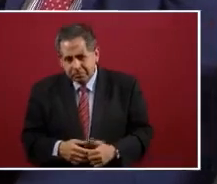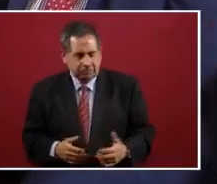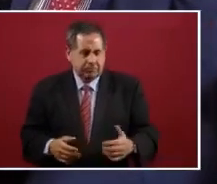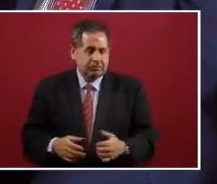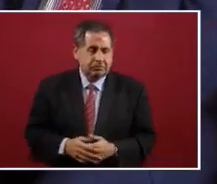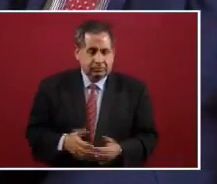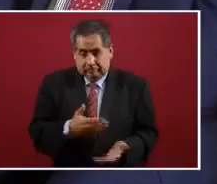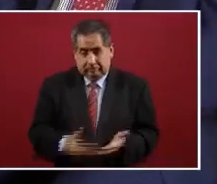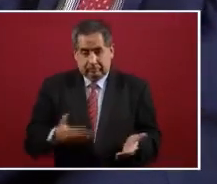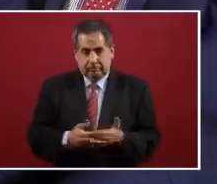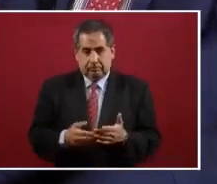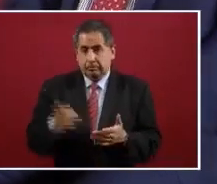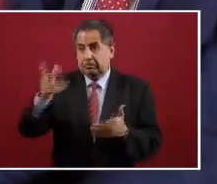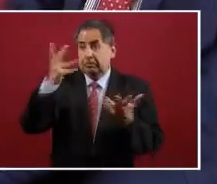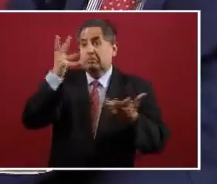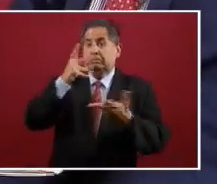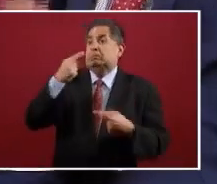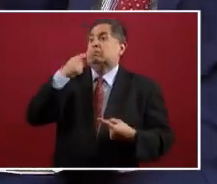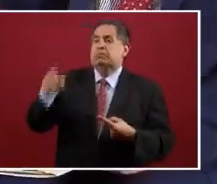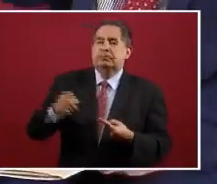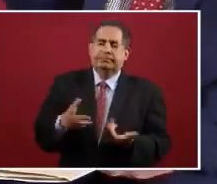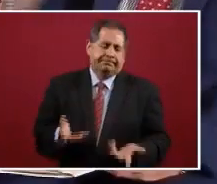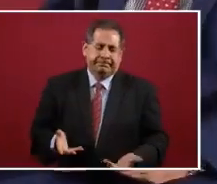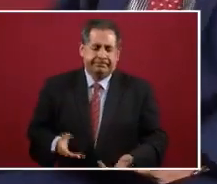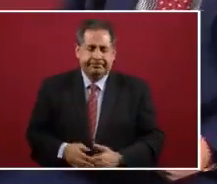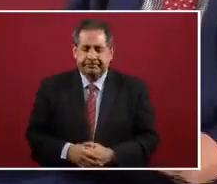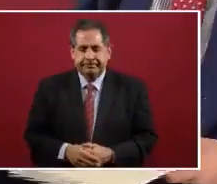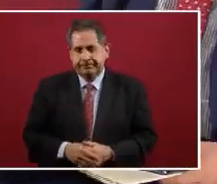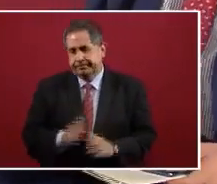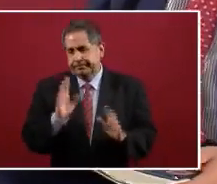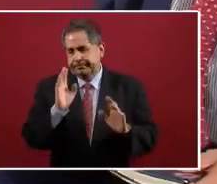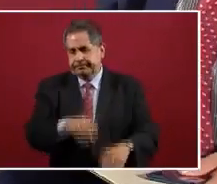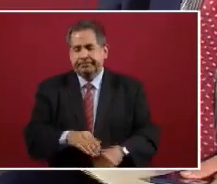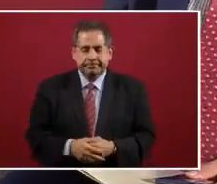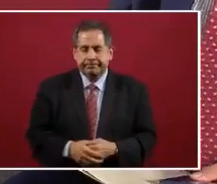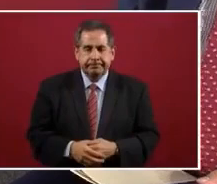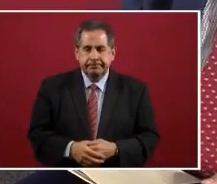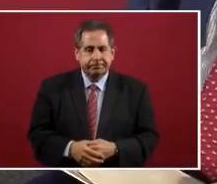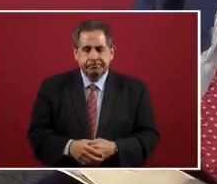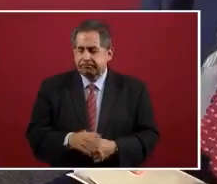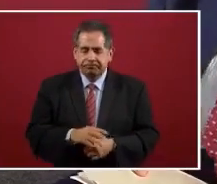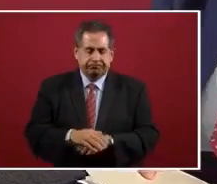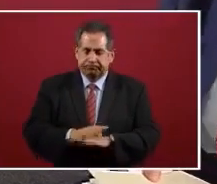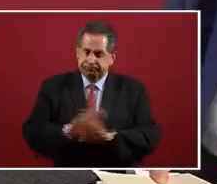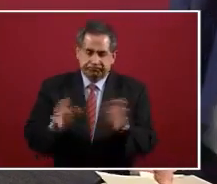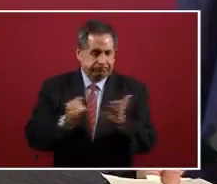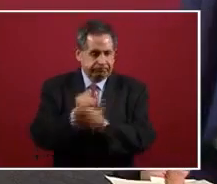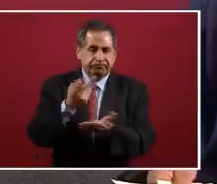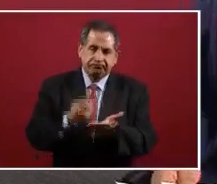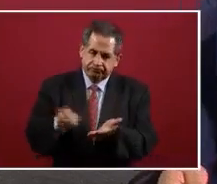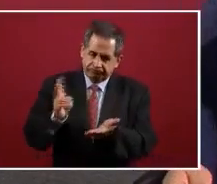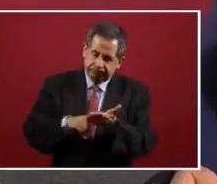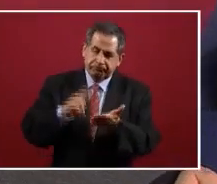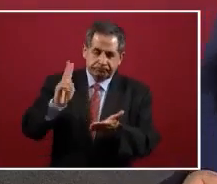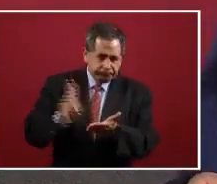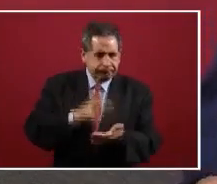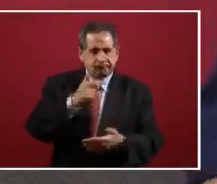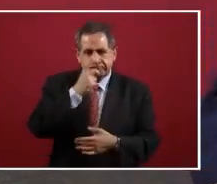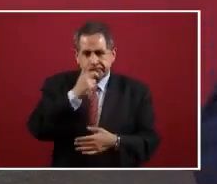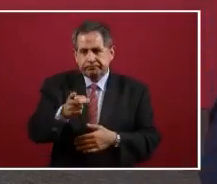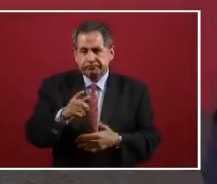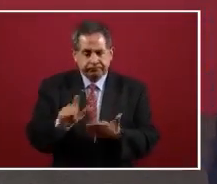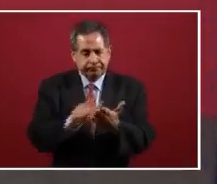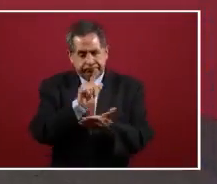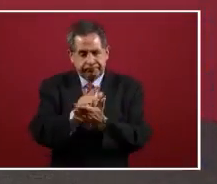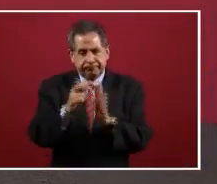porque ahora pero en fin repito vamos a respetar todos los